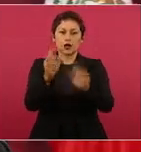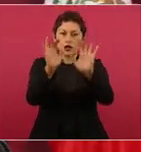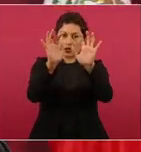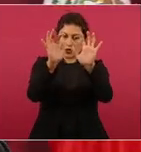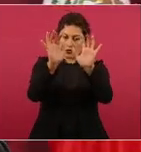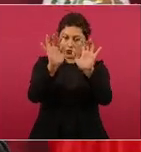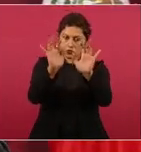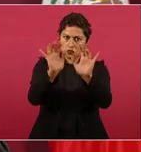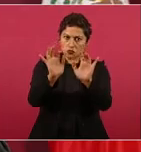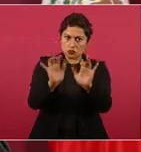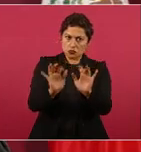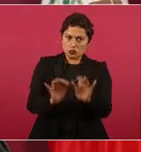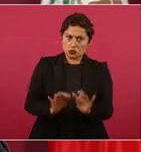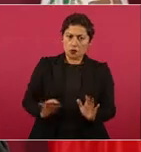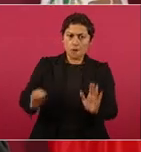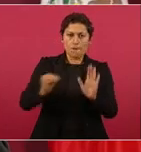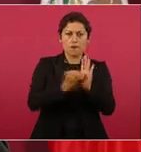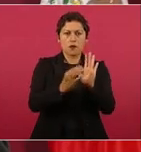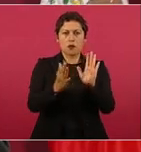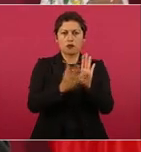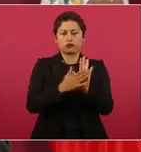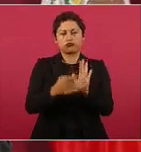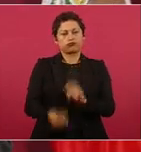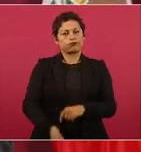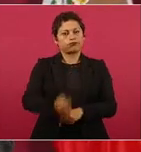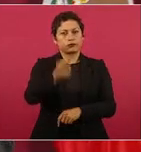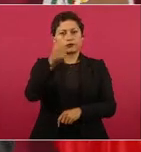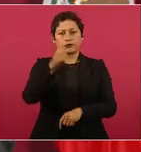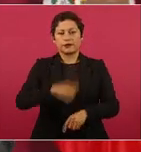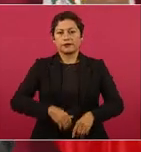lo que comprende